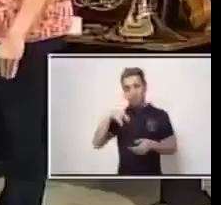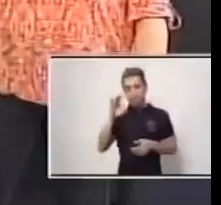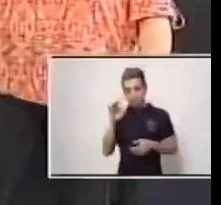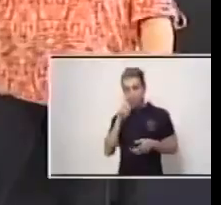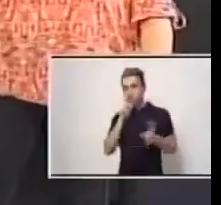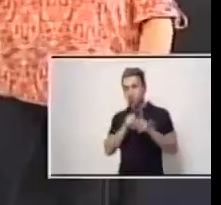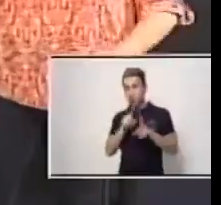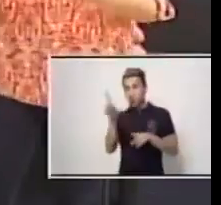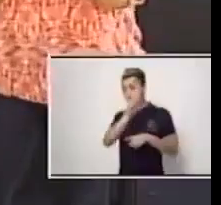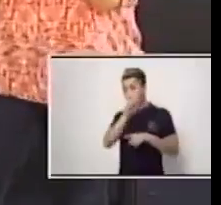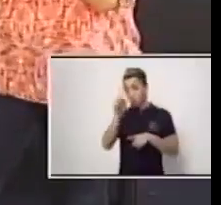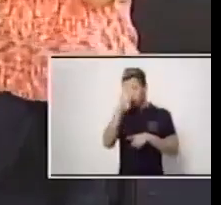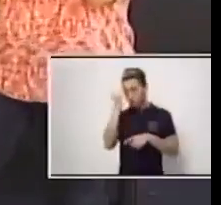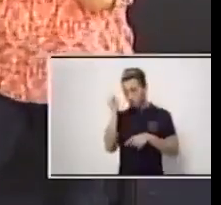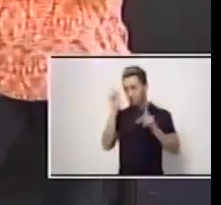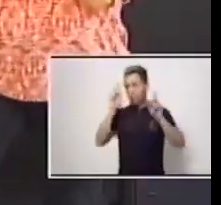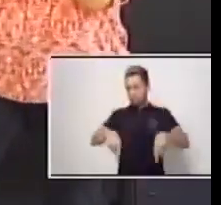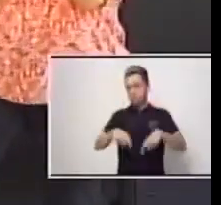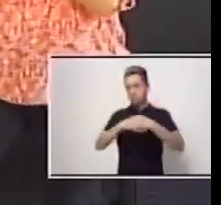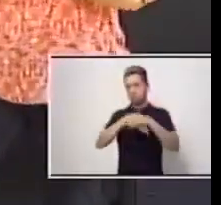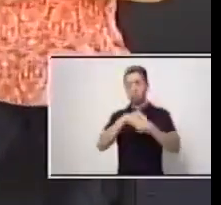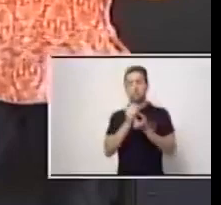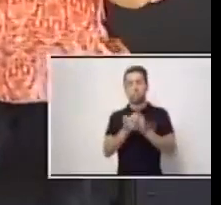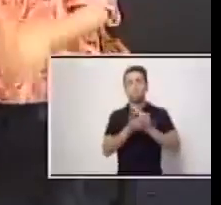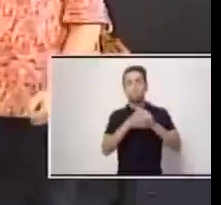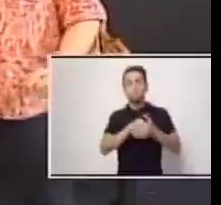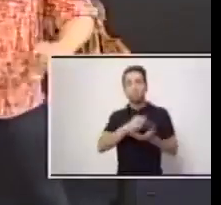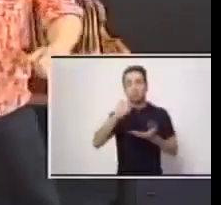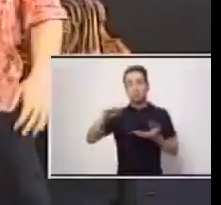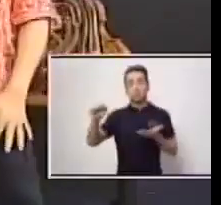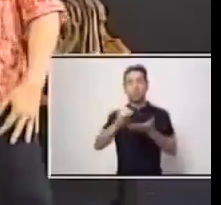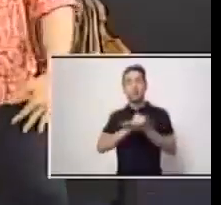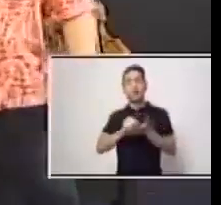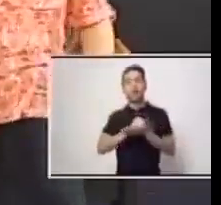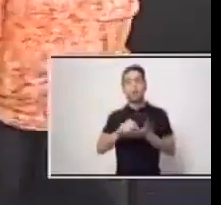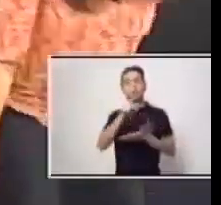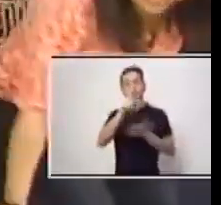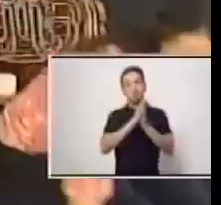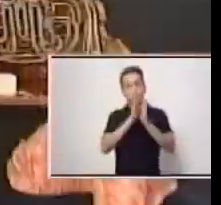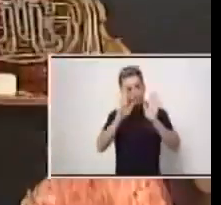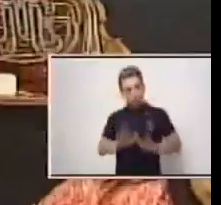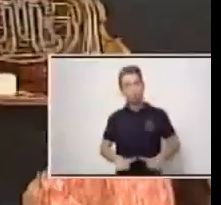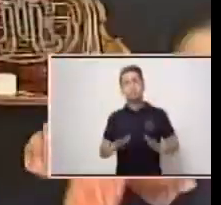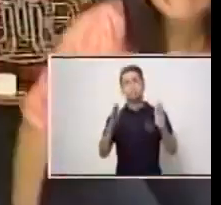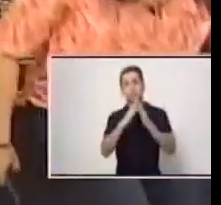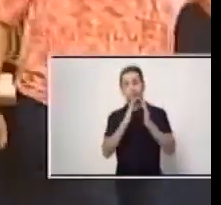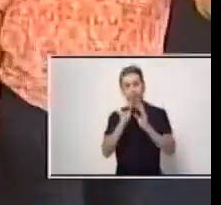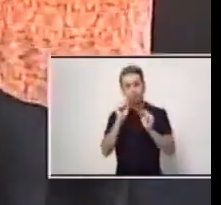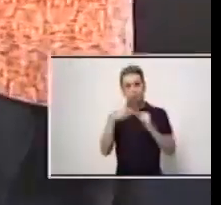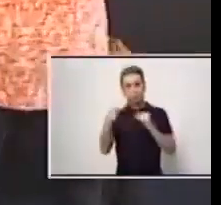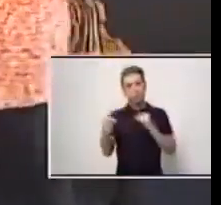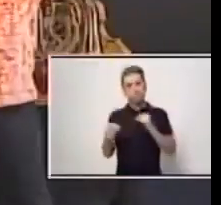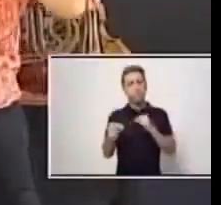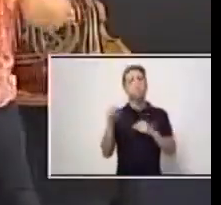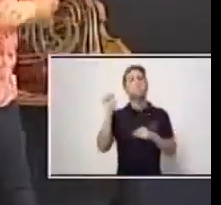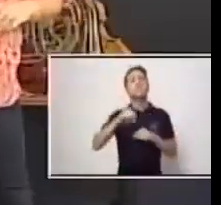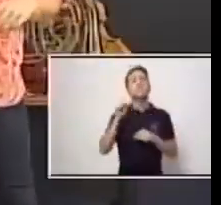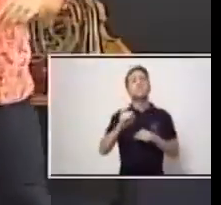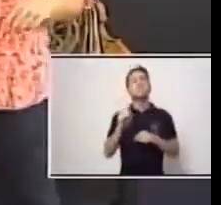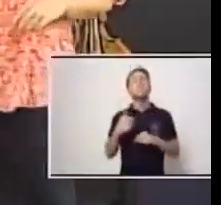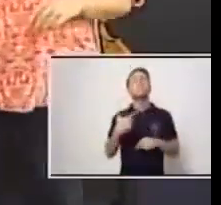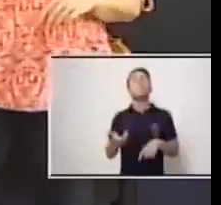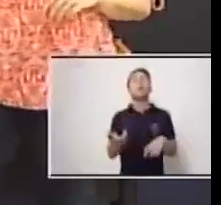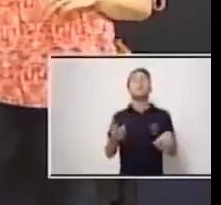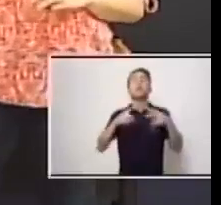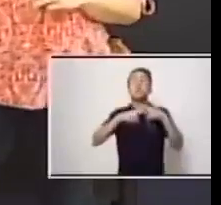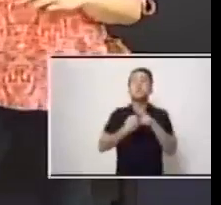de lavarse las manos muy seguido con agua y con jabón y por favor quédense en su casa. Ya falta poco. Sí, vamos a comenzar con